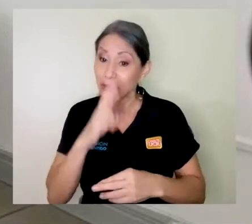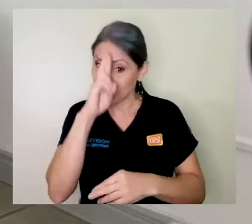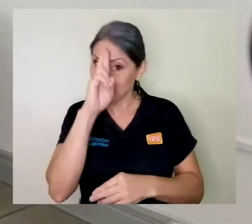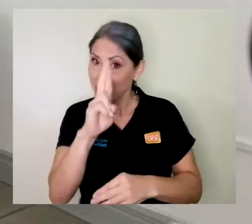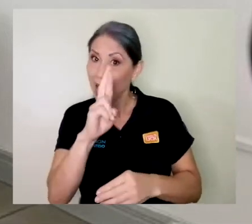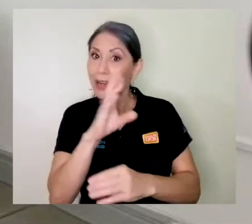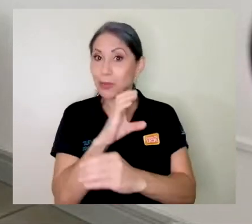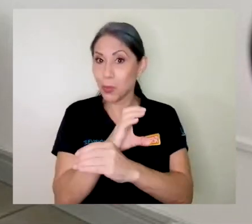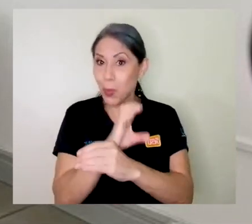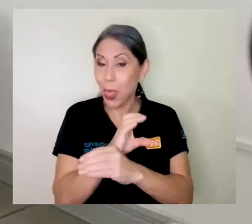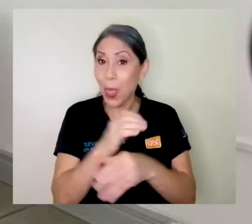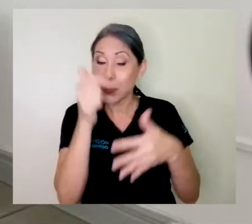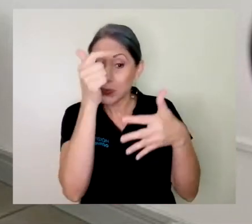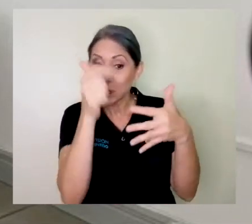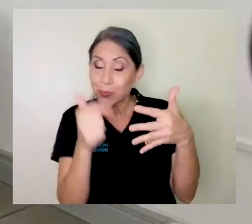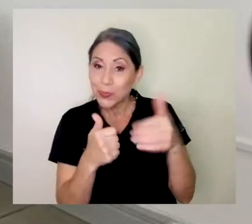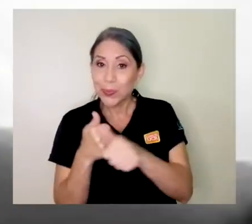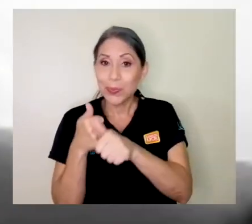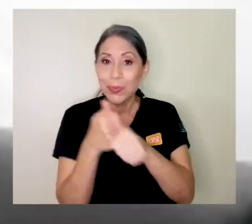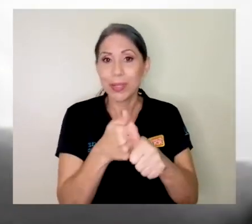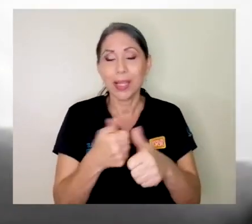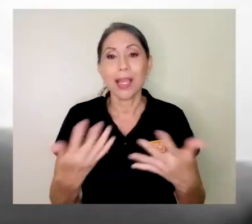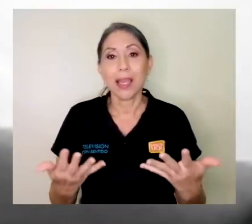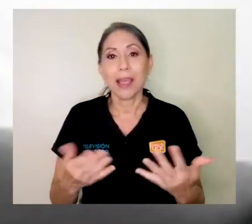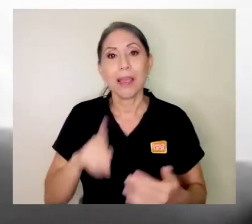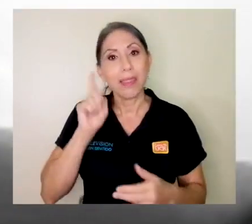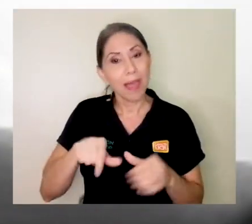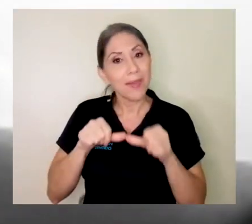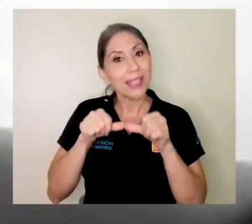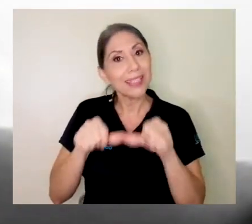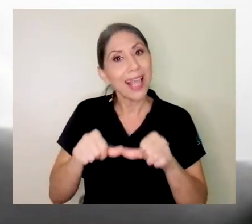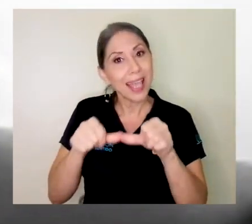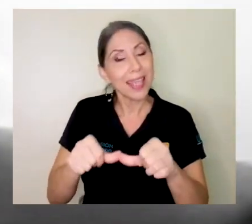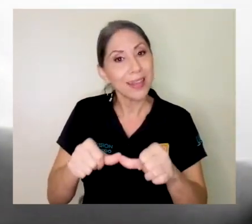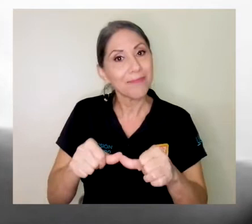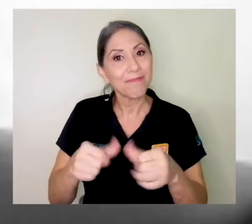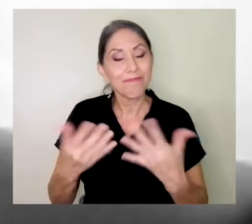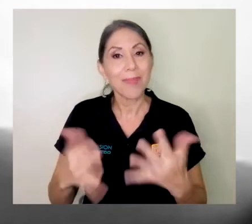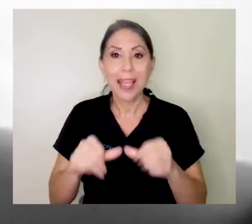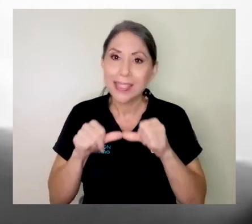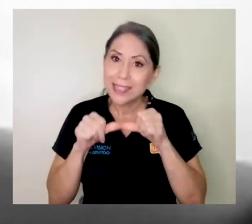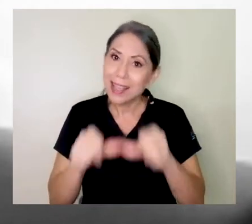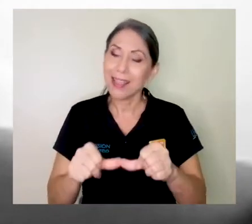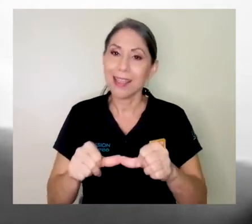medidas, ¿verdad? Y seguir adelante.